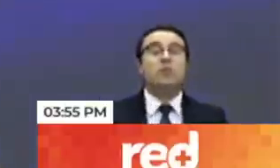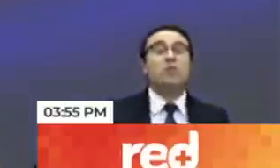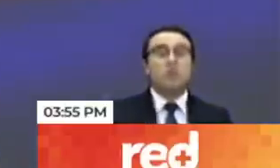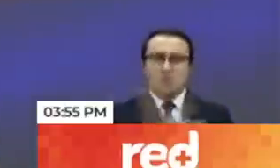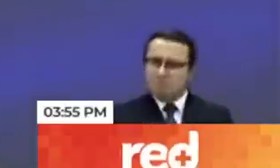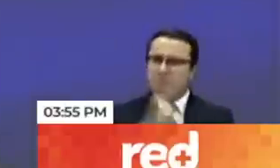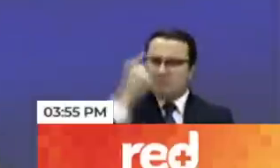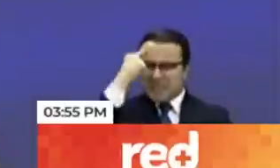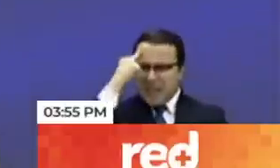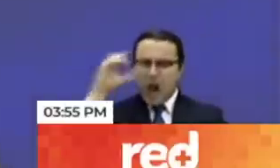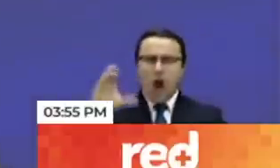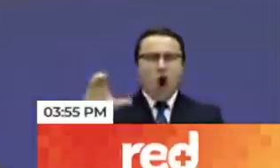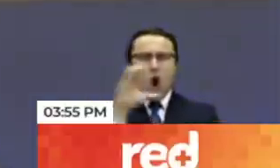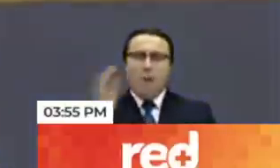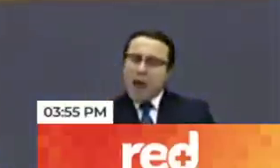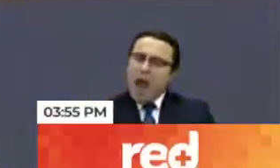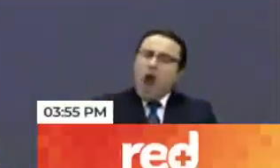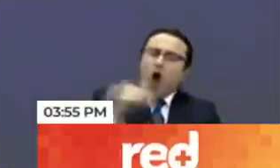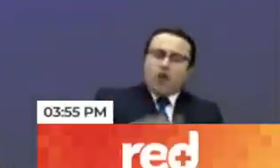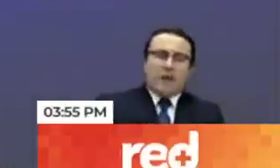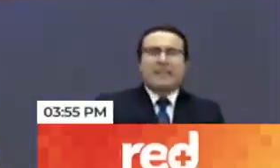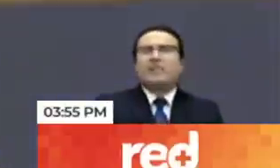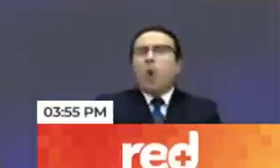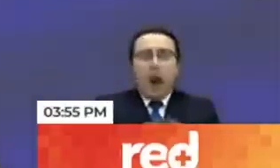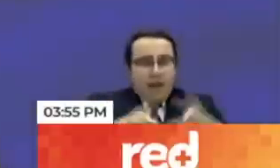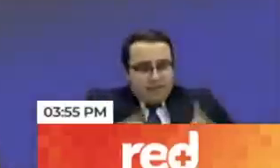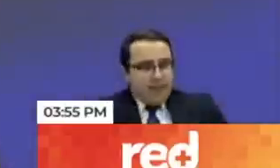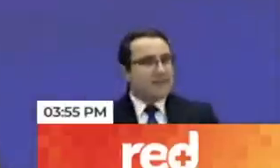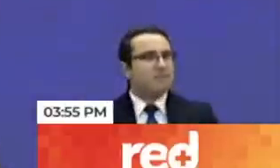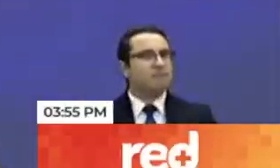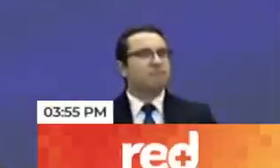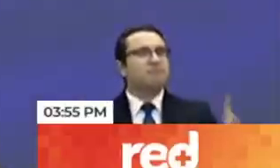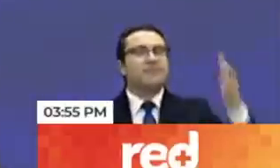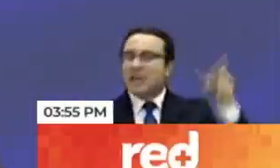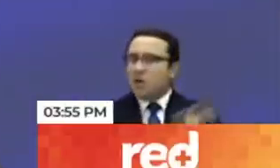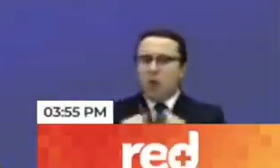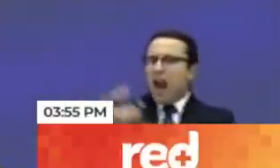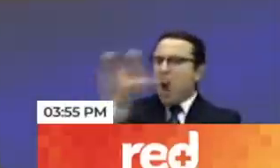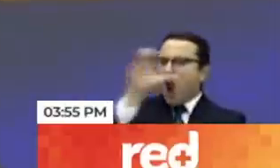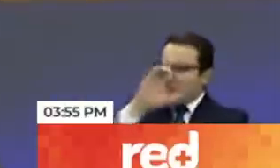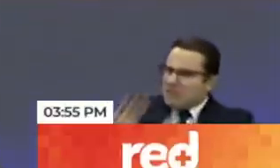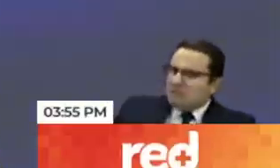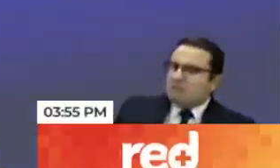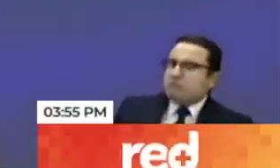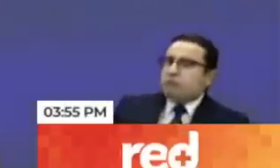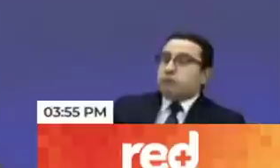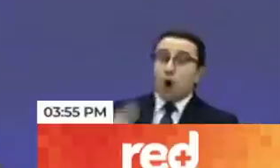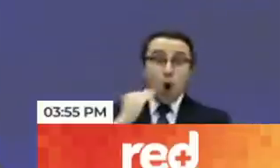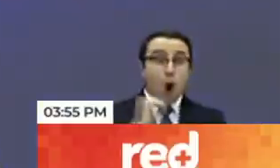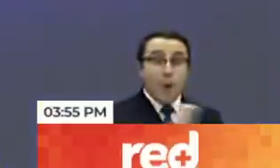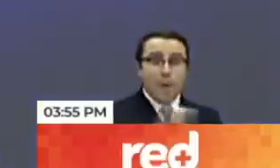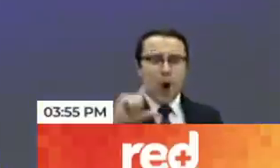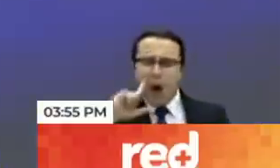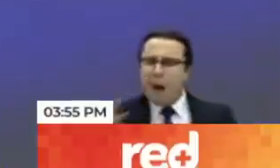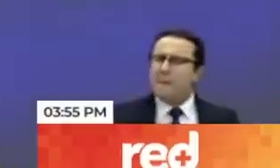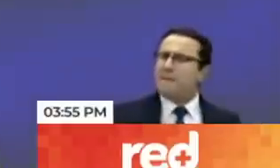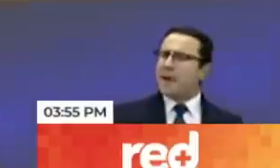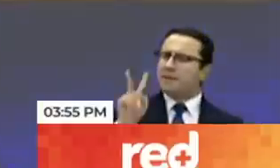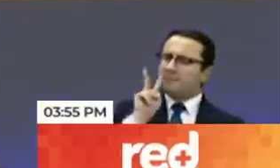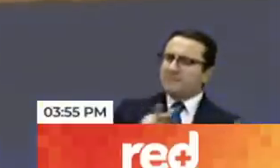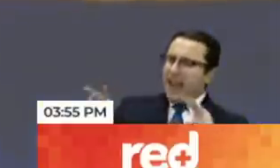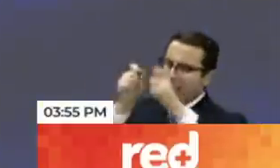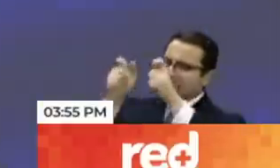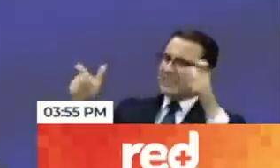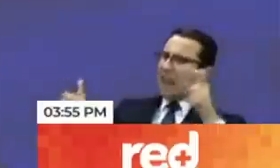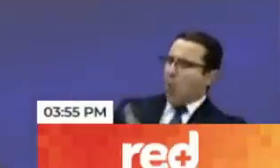renazca, que las mujeres de Colombia vuelvan a sentir o quizás sientan por primera vez que hay un Estado que protege sus derechos, que